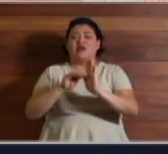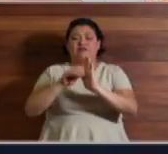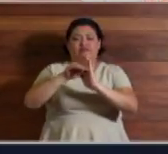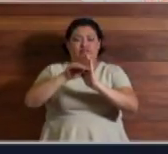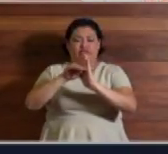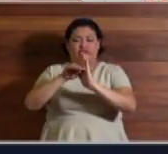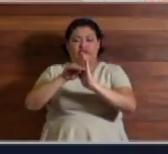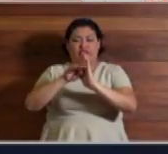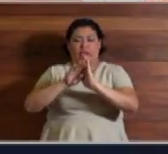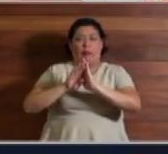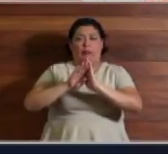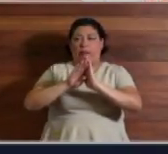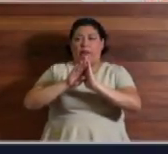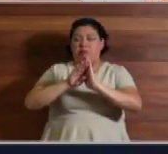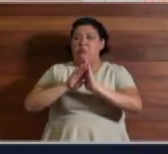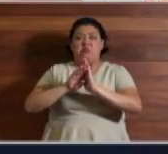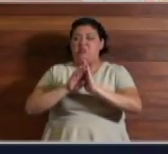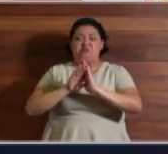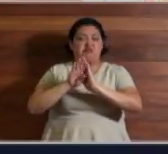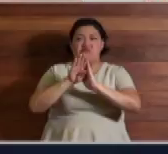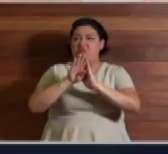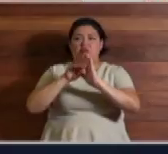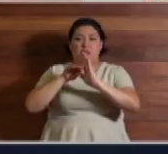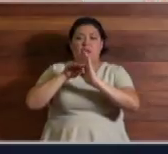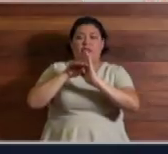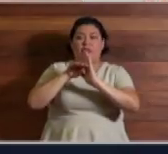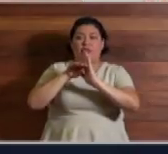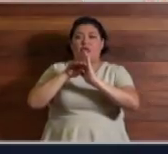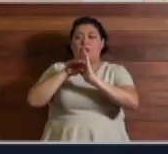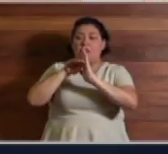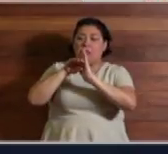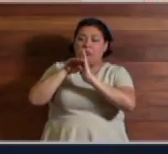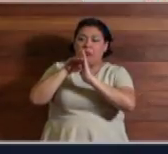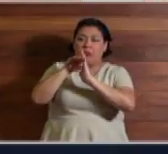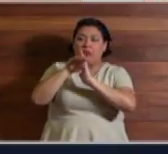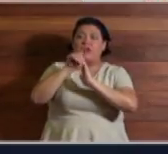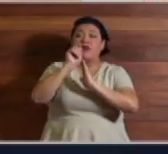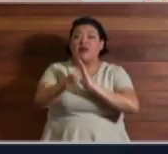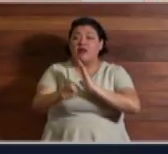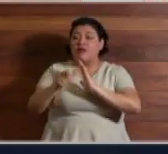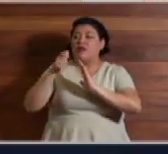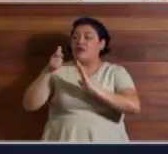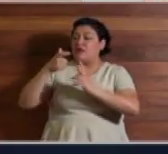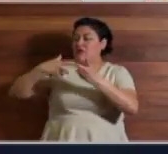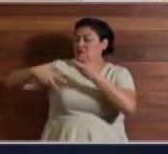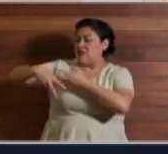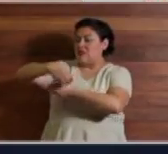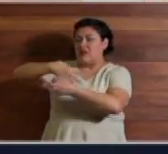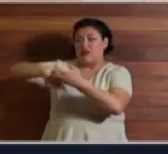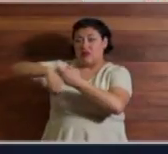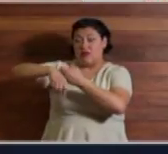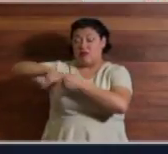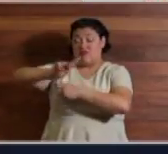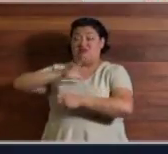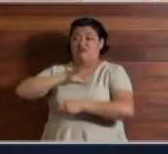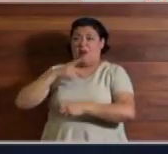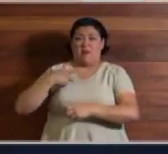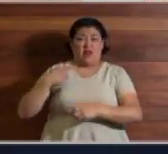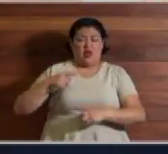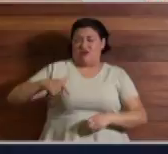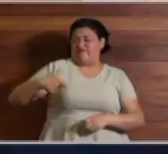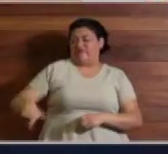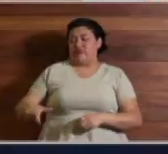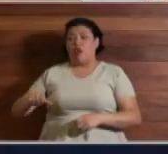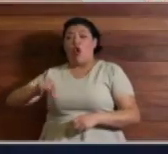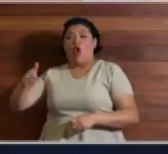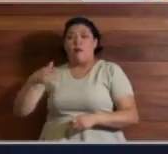global que va acompañado por una gran concentración de riqueza, de ingreso y de poder. O sea, tenemos